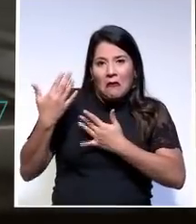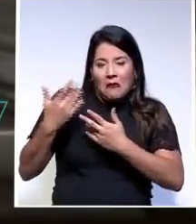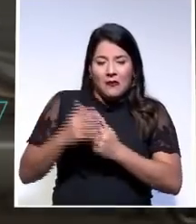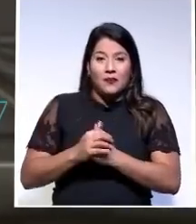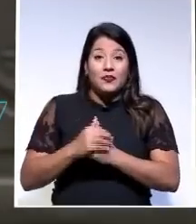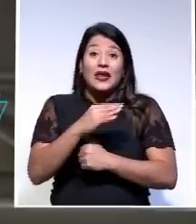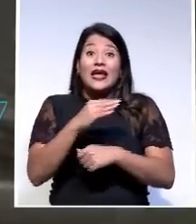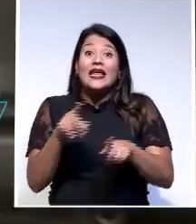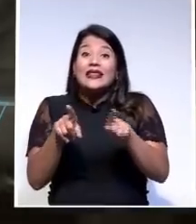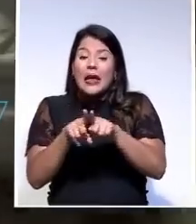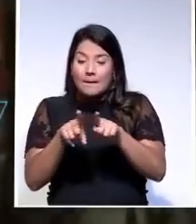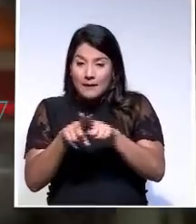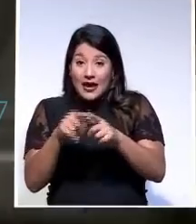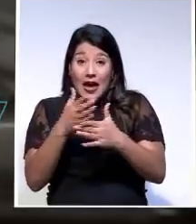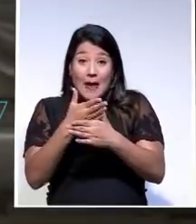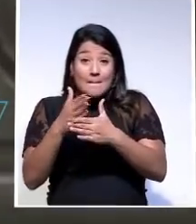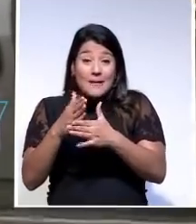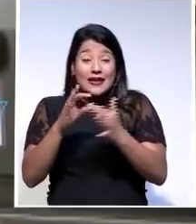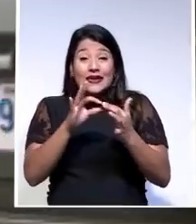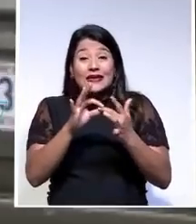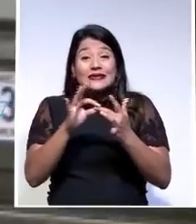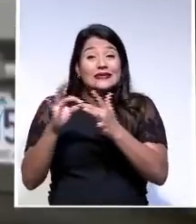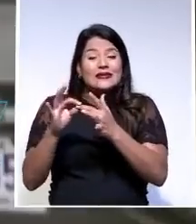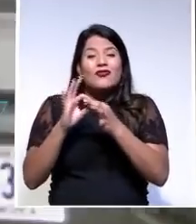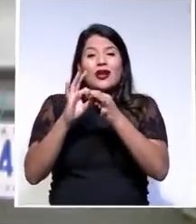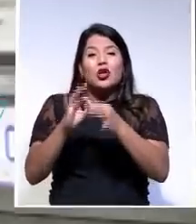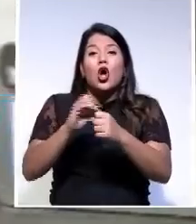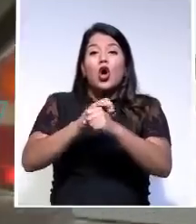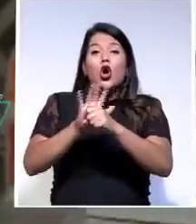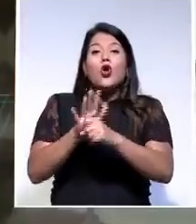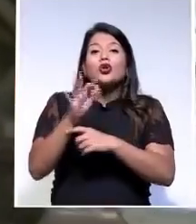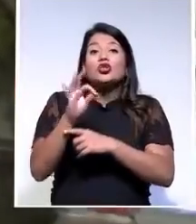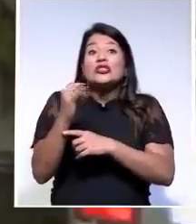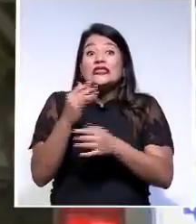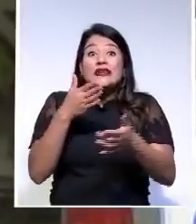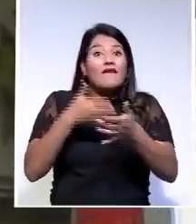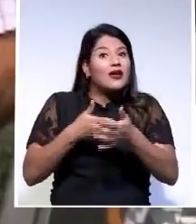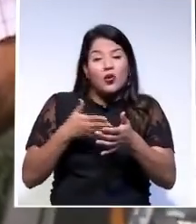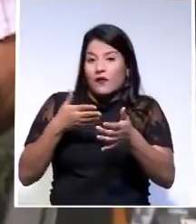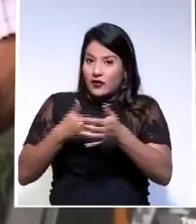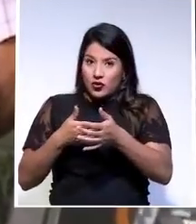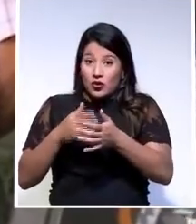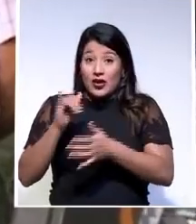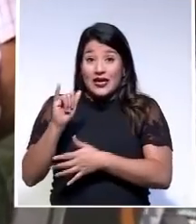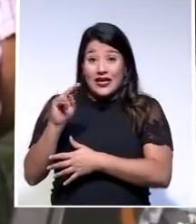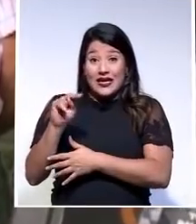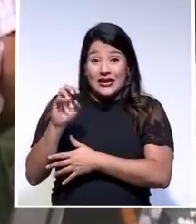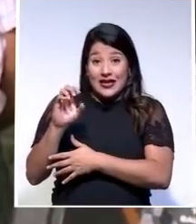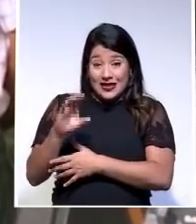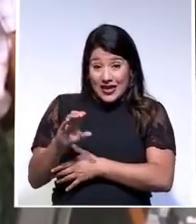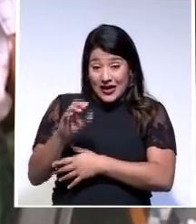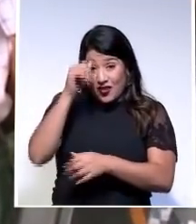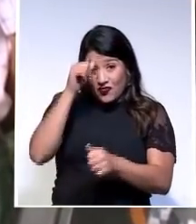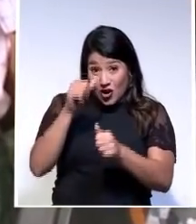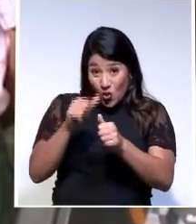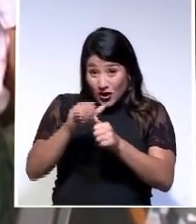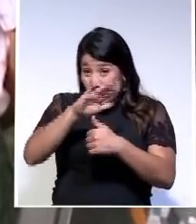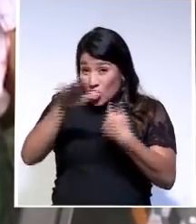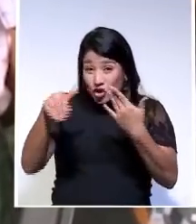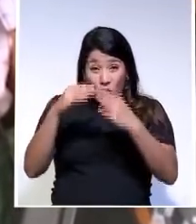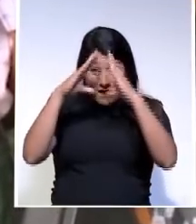módulo especial sobre el impacto que ha tenido el COVID-19 en los emprendimientos. El INEC además recuerda que la información que se recopile